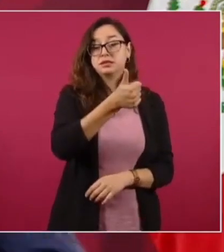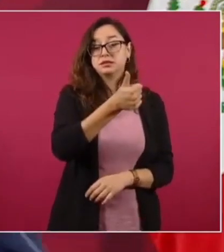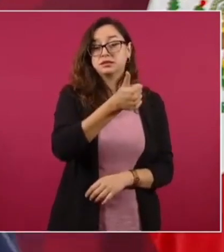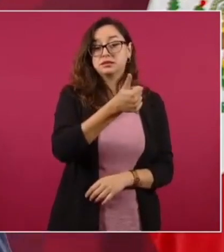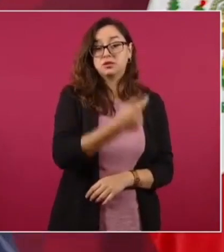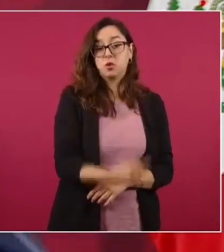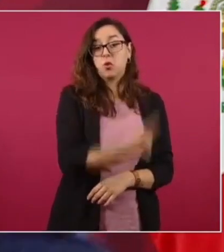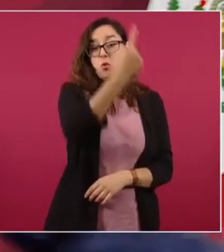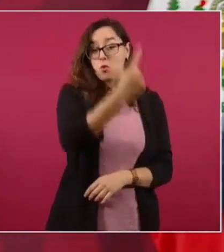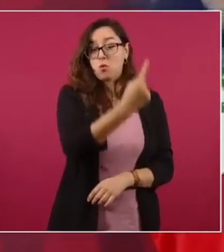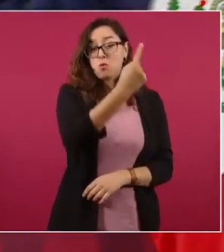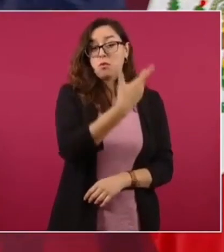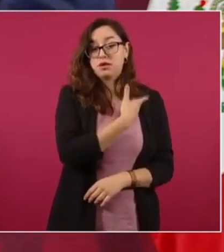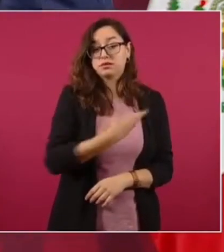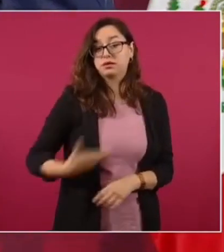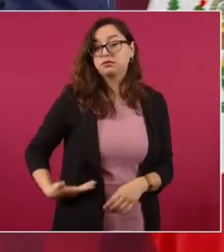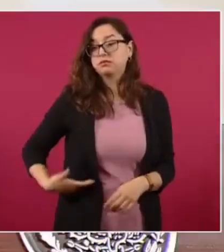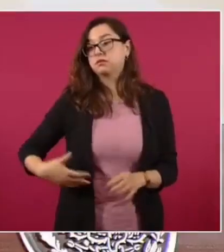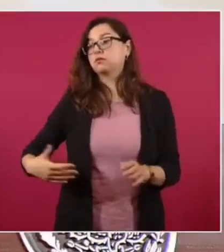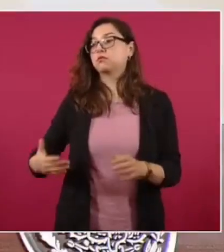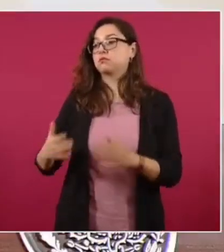porque desde